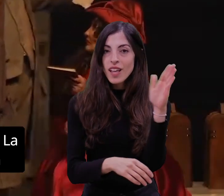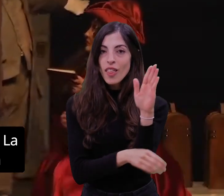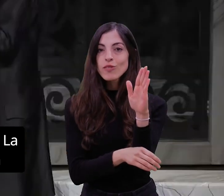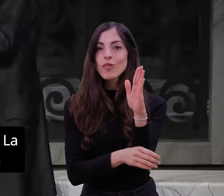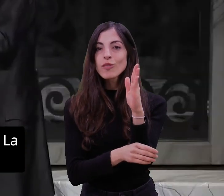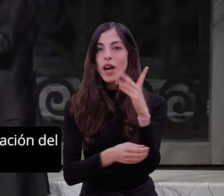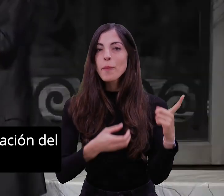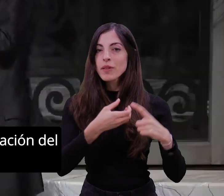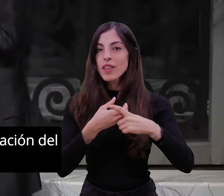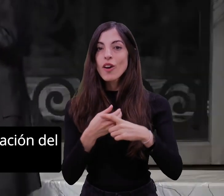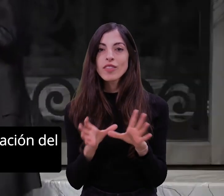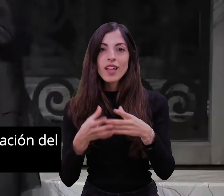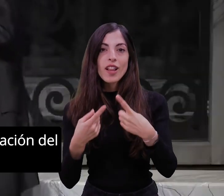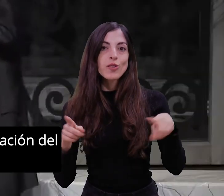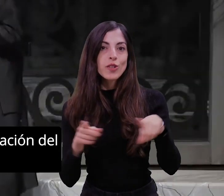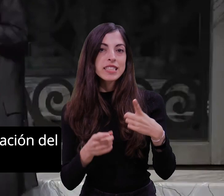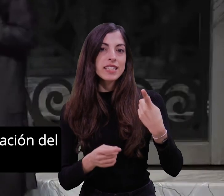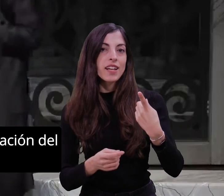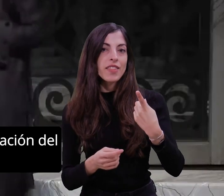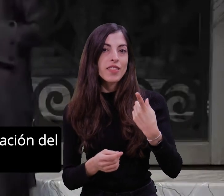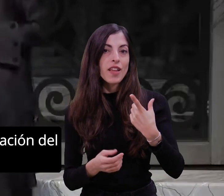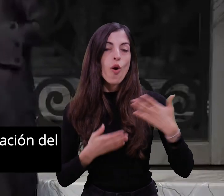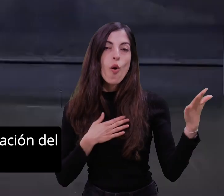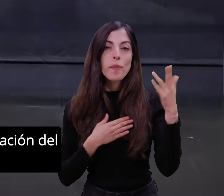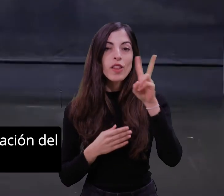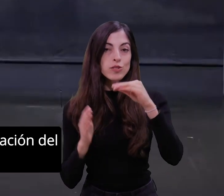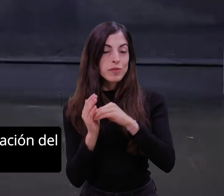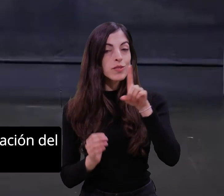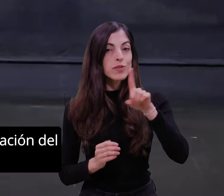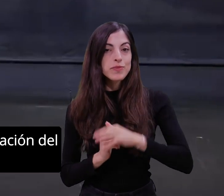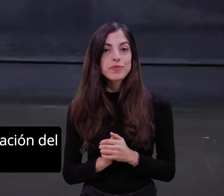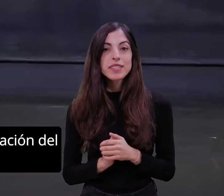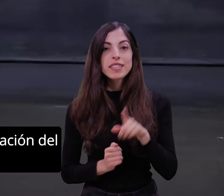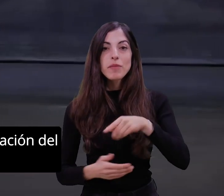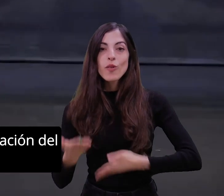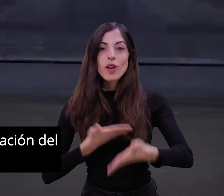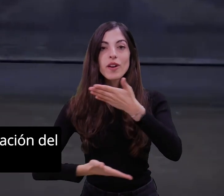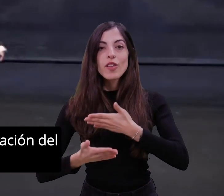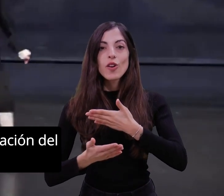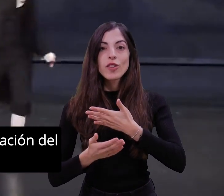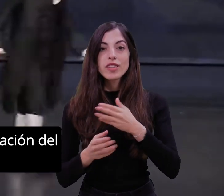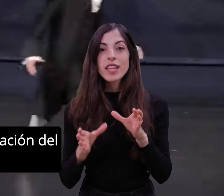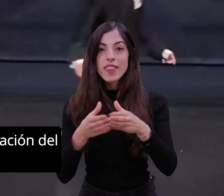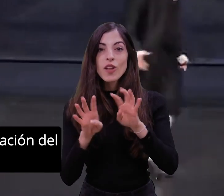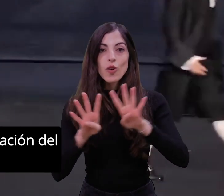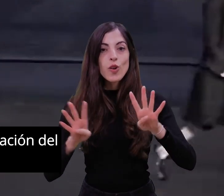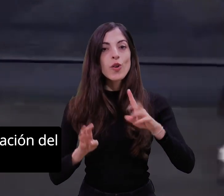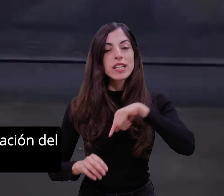con la participación de la Orquesta Sinfónica de Ópera 2001 y la colaboración del Coro Lírico